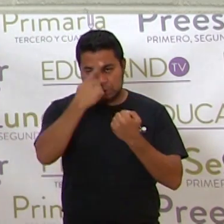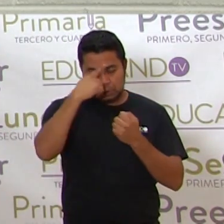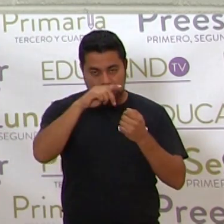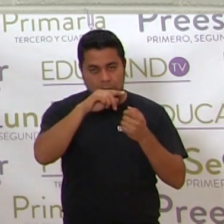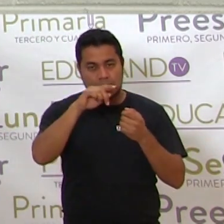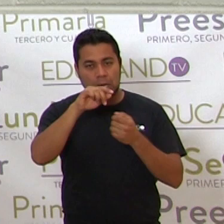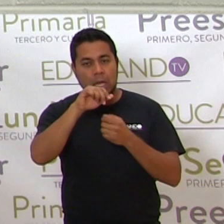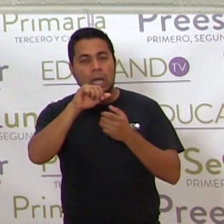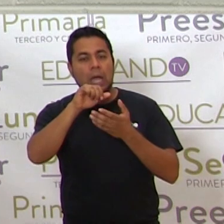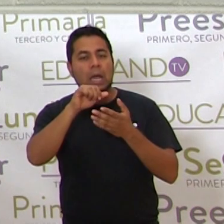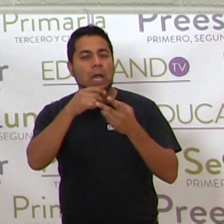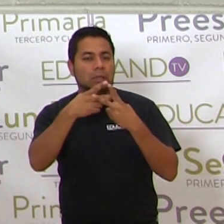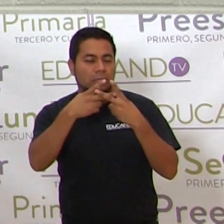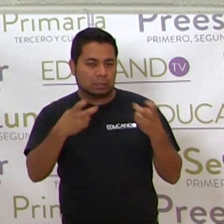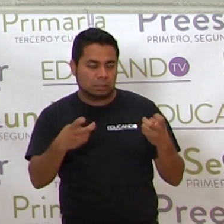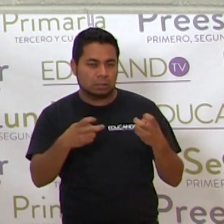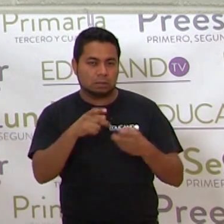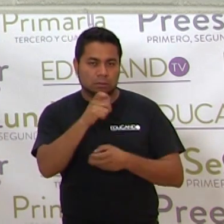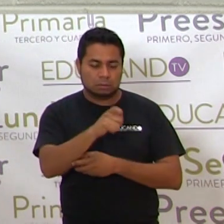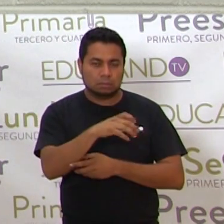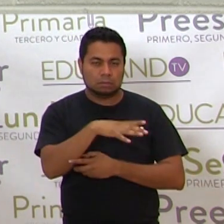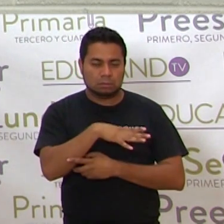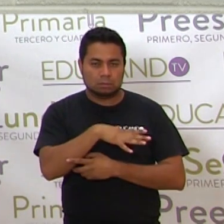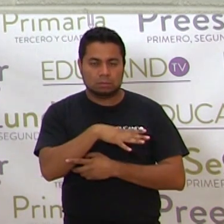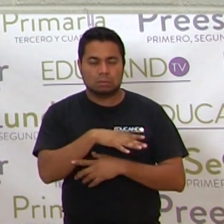adjetivos, nos van a dar las